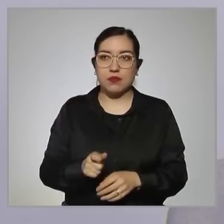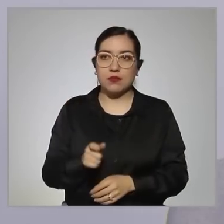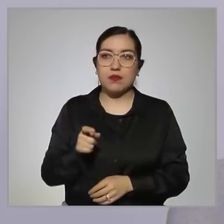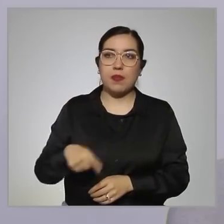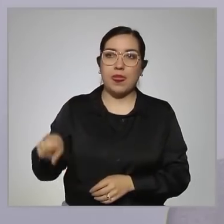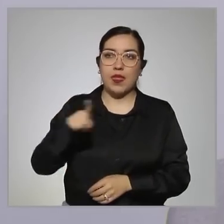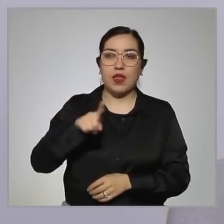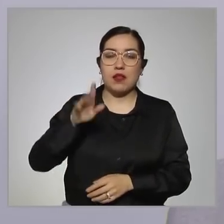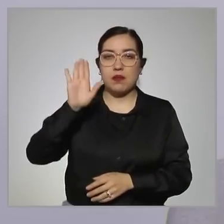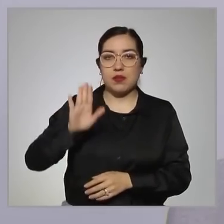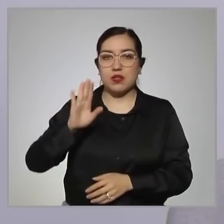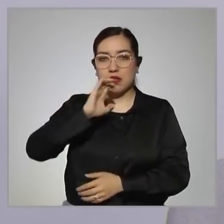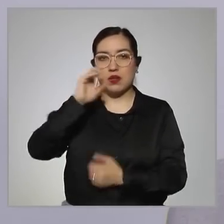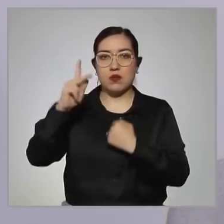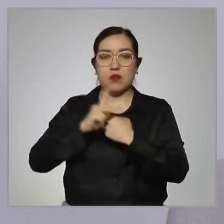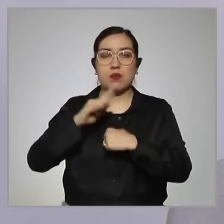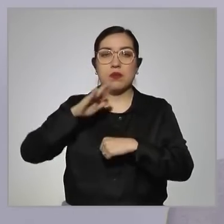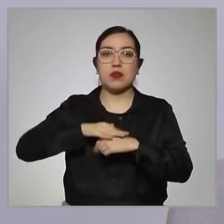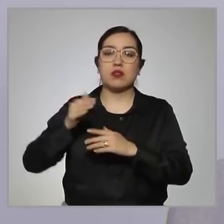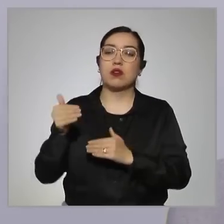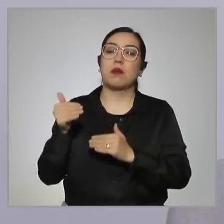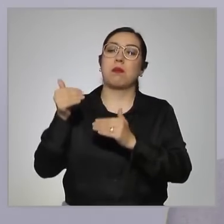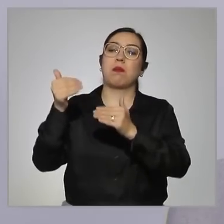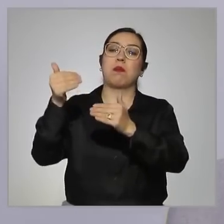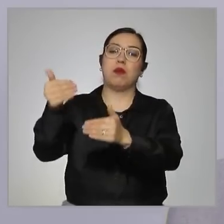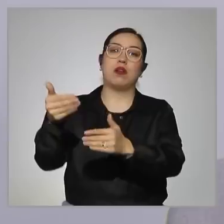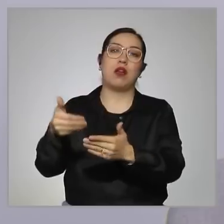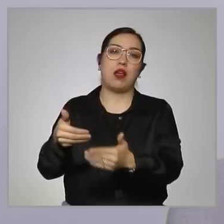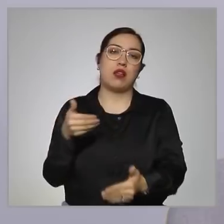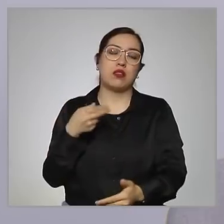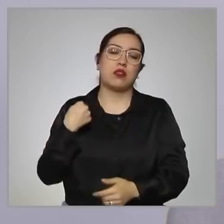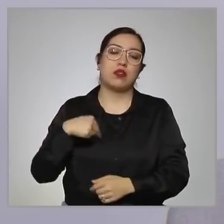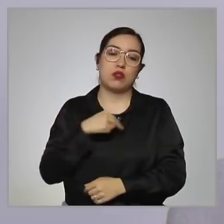más avanzados que nosotros. Y eso forma